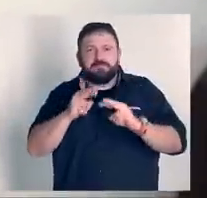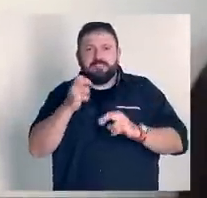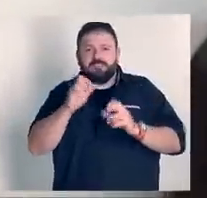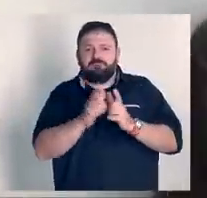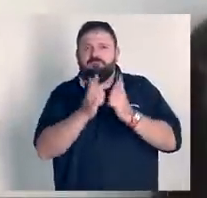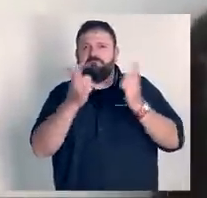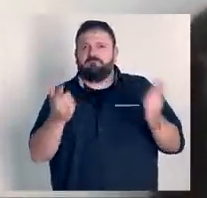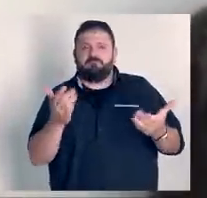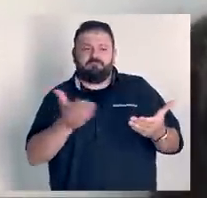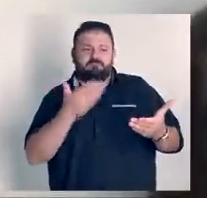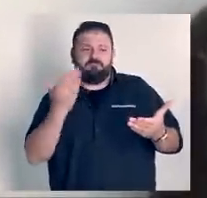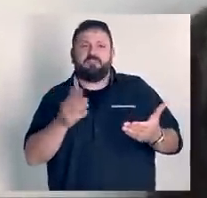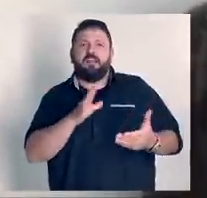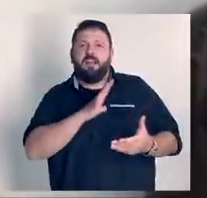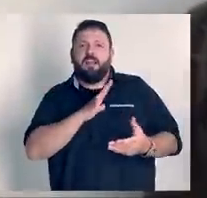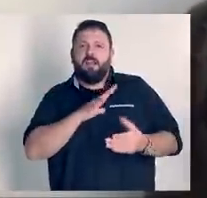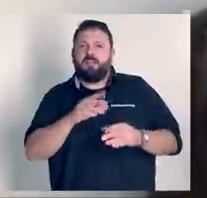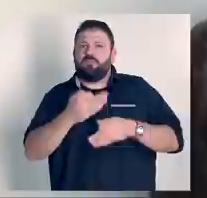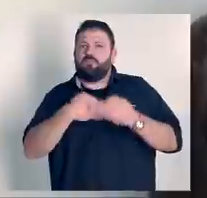de la gente que va a estar